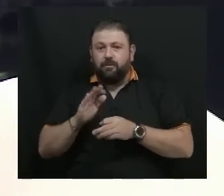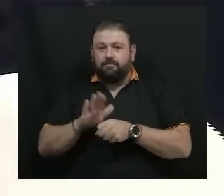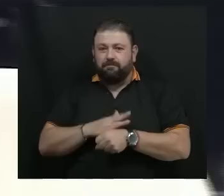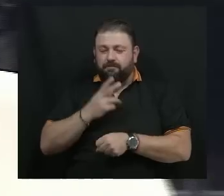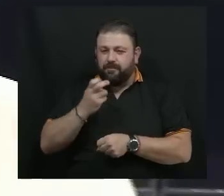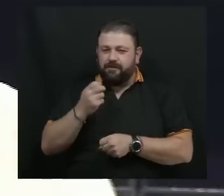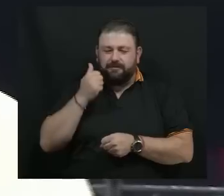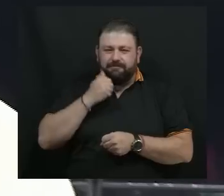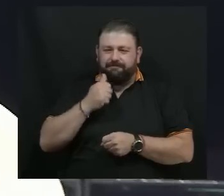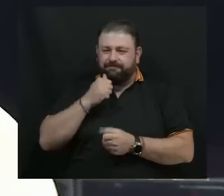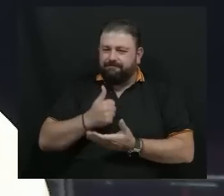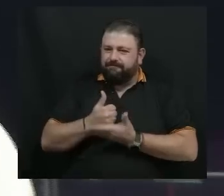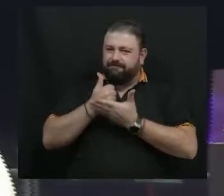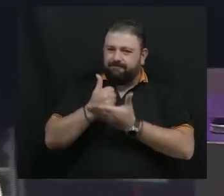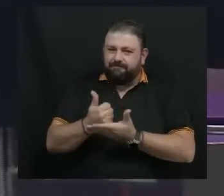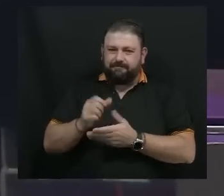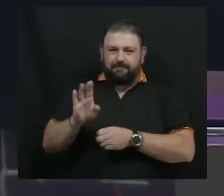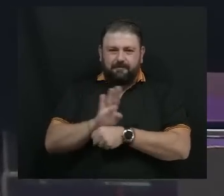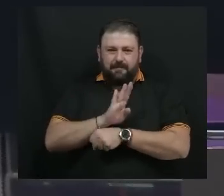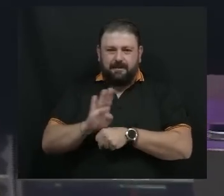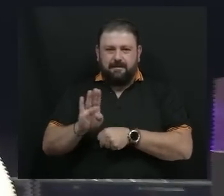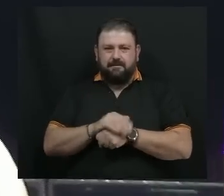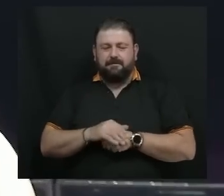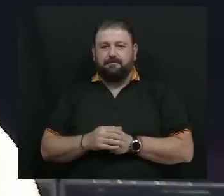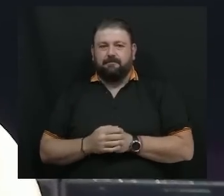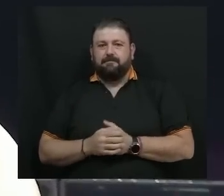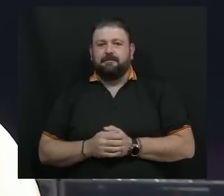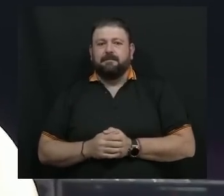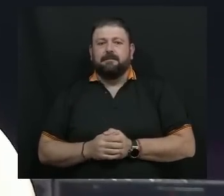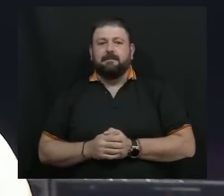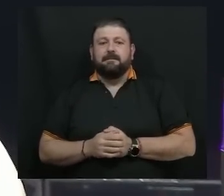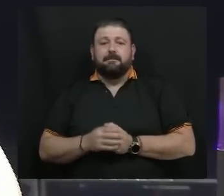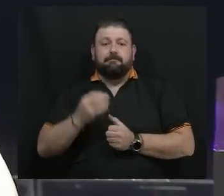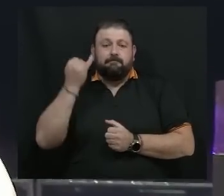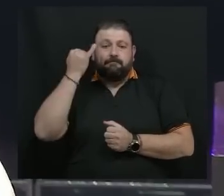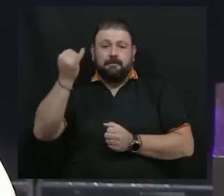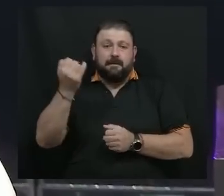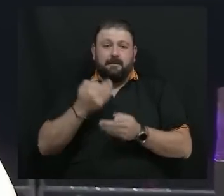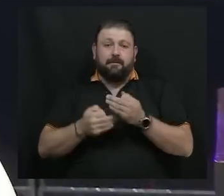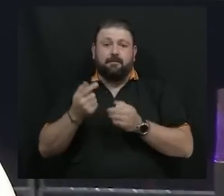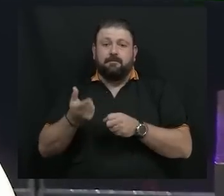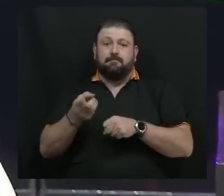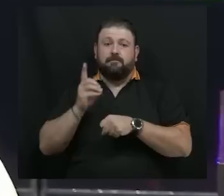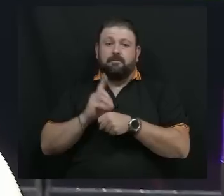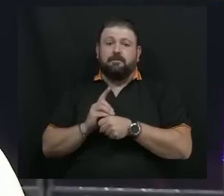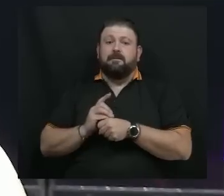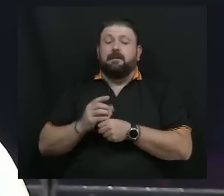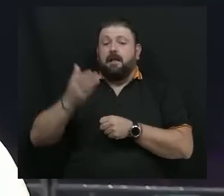que hace 200 años la gente se transportaba en caballos. Hoy usted va de una ciudad a otra en